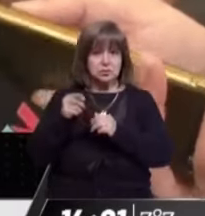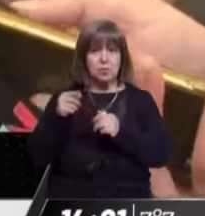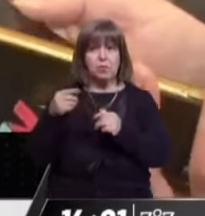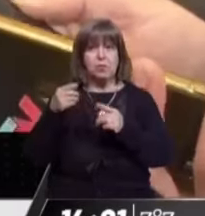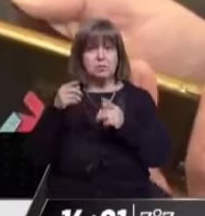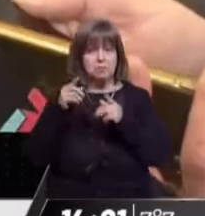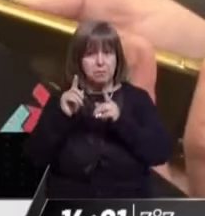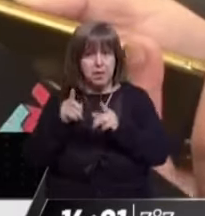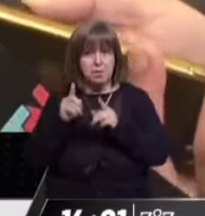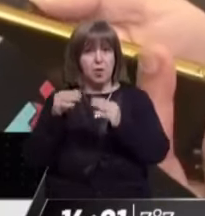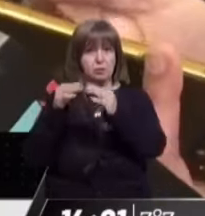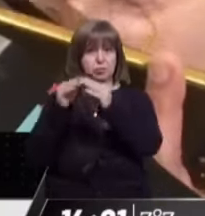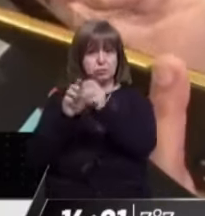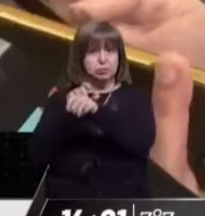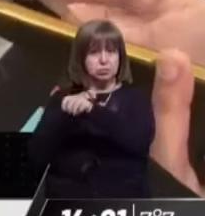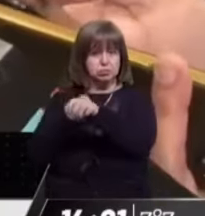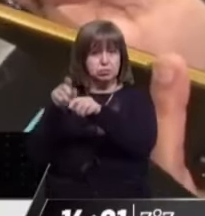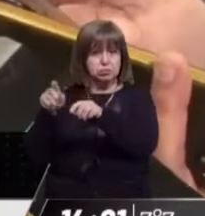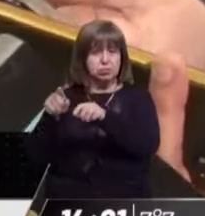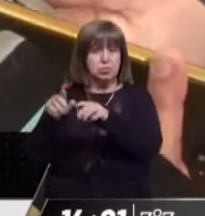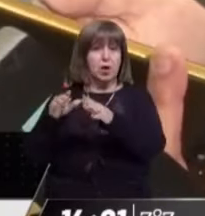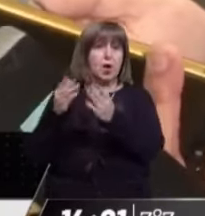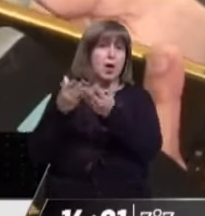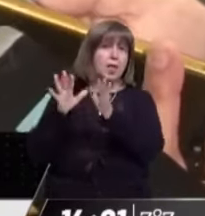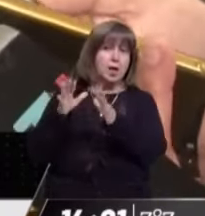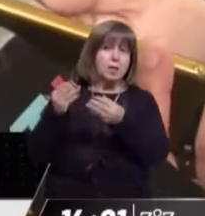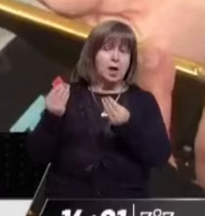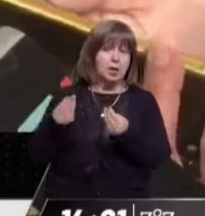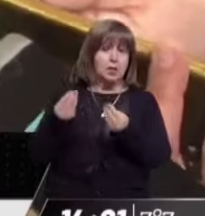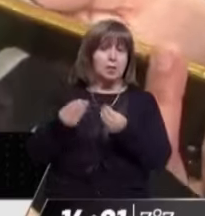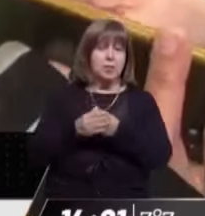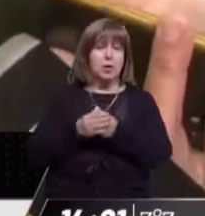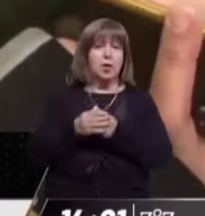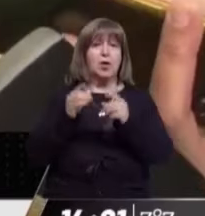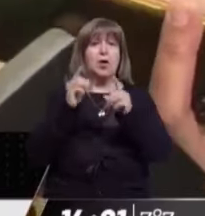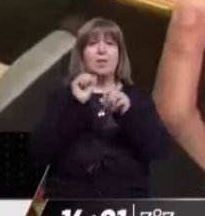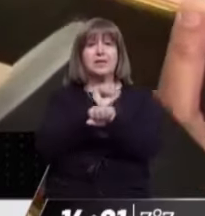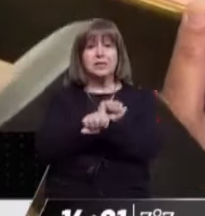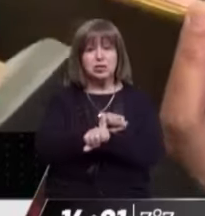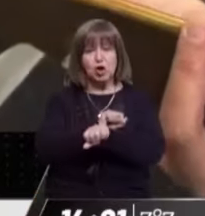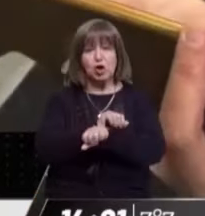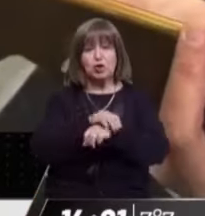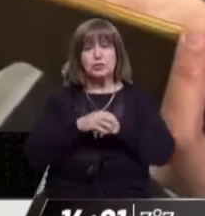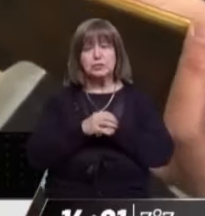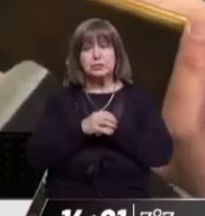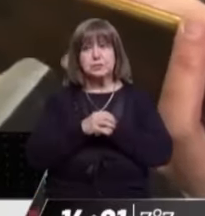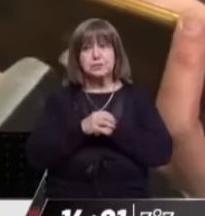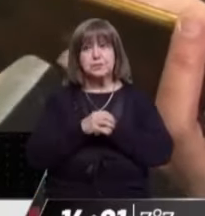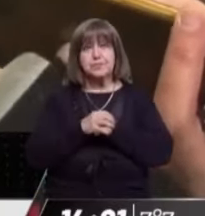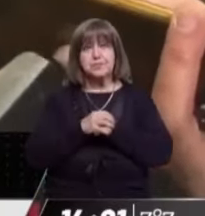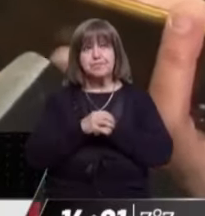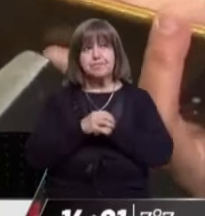oponer? Porque eso significaría, si no, ir camino a la libertad de los deportistas. Sería una opción,